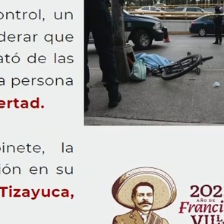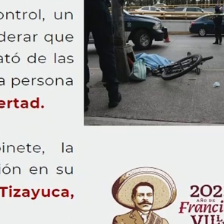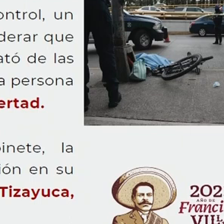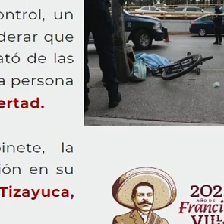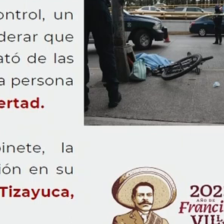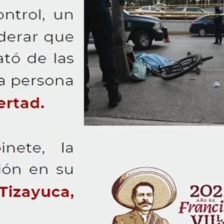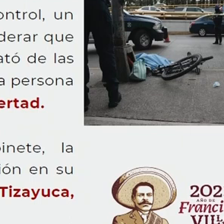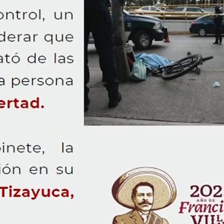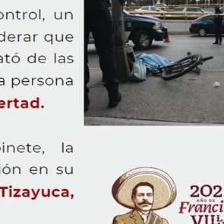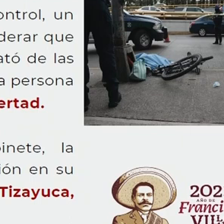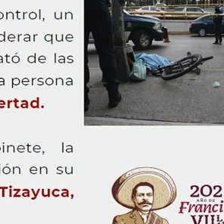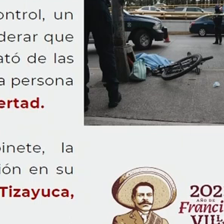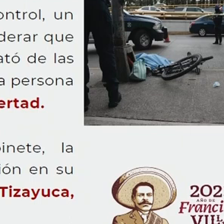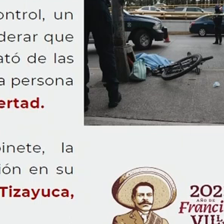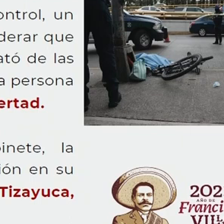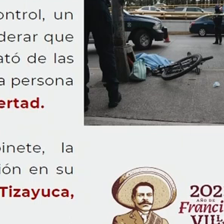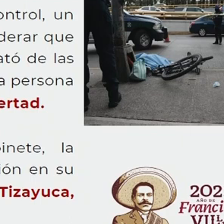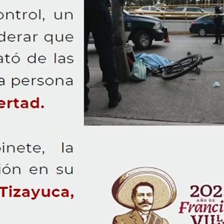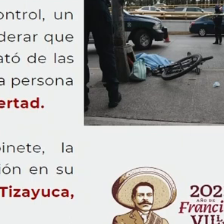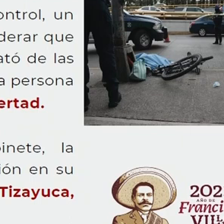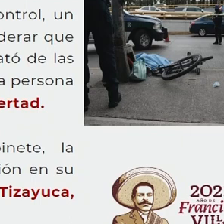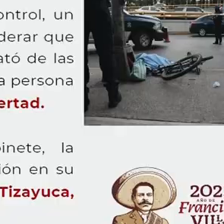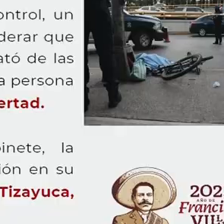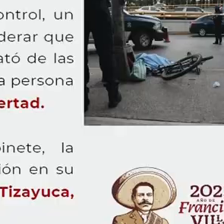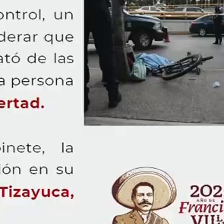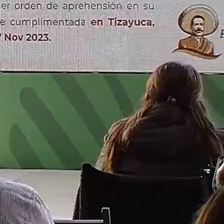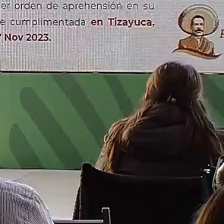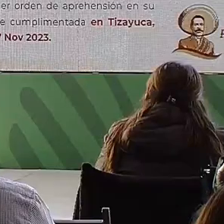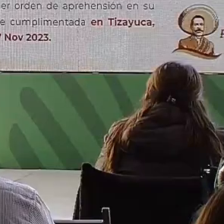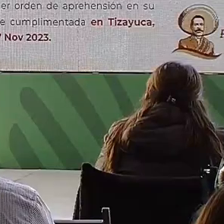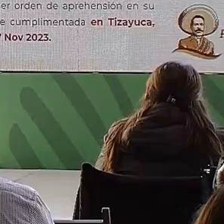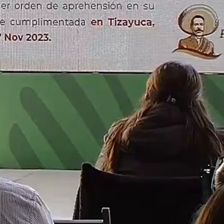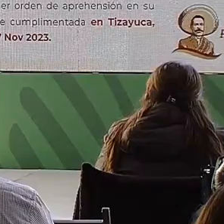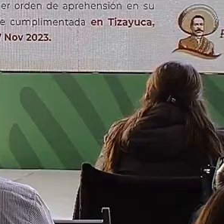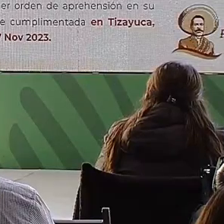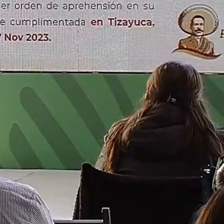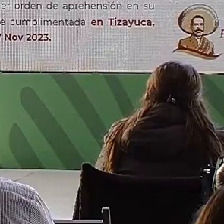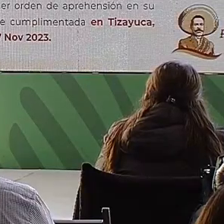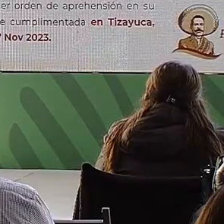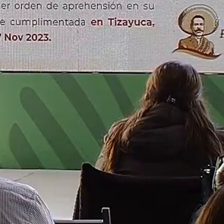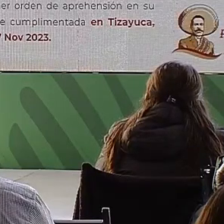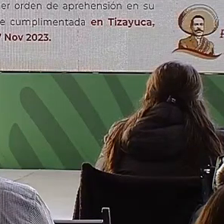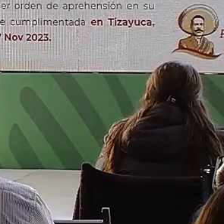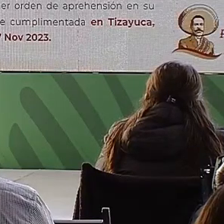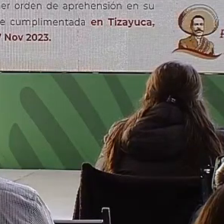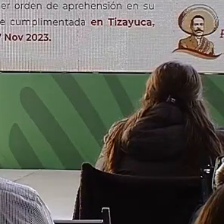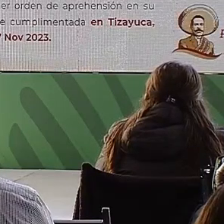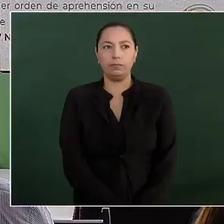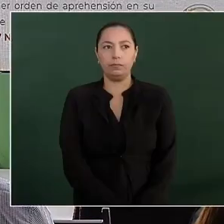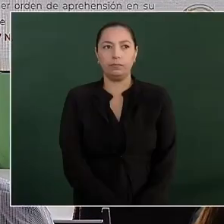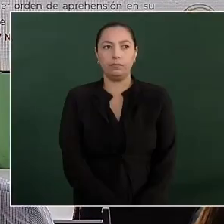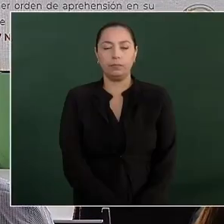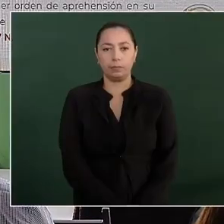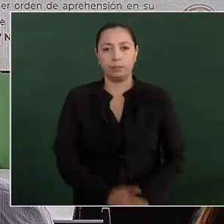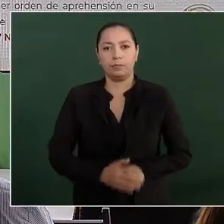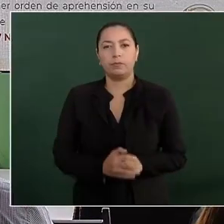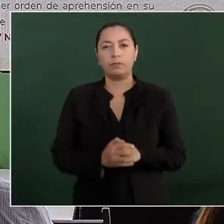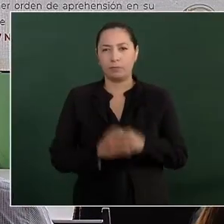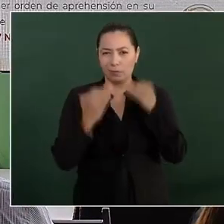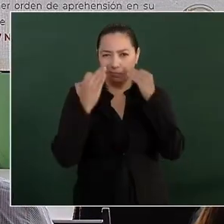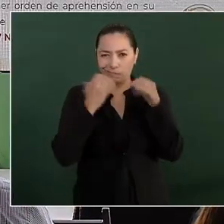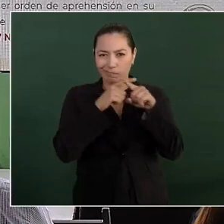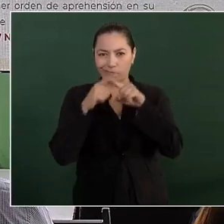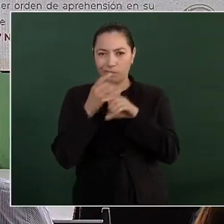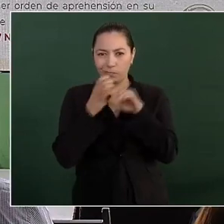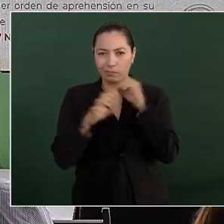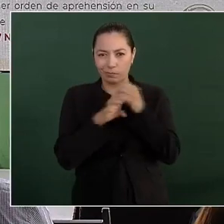embargo, en audiencia de control, un juez declaró ilegal la detención al considerar que la persona que atestiguó en los hechos